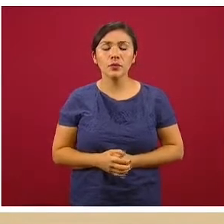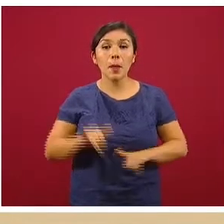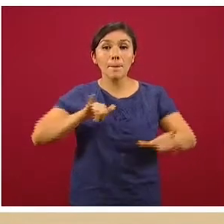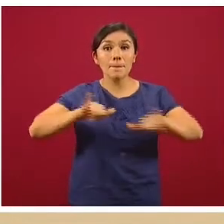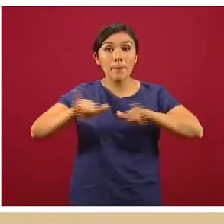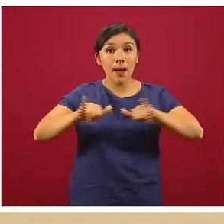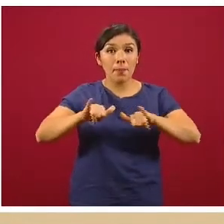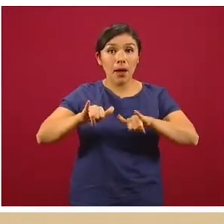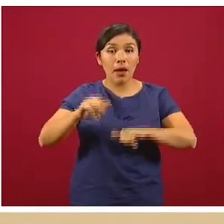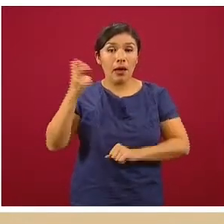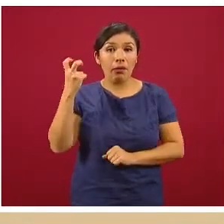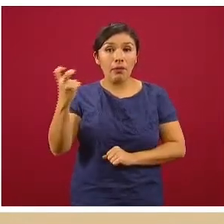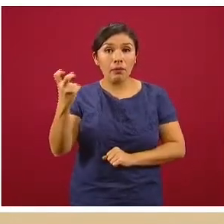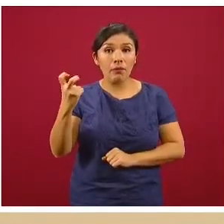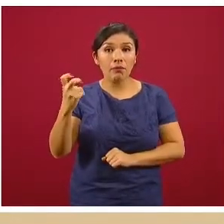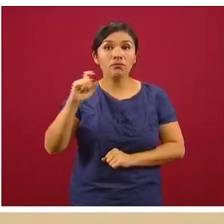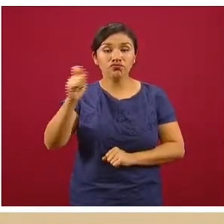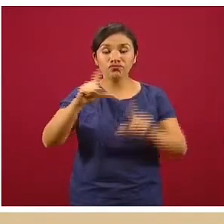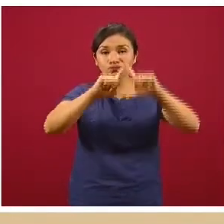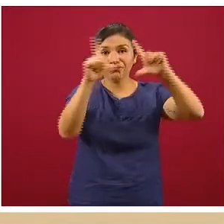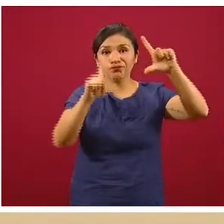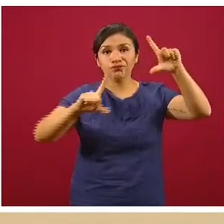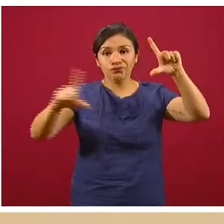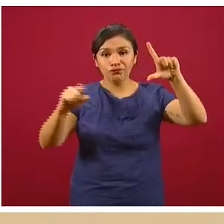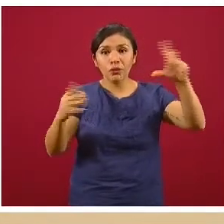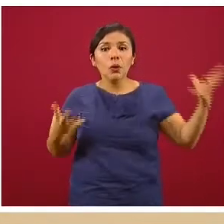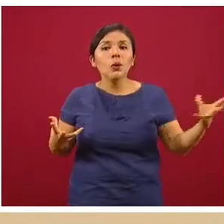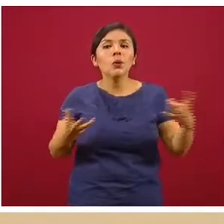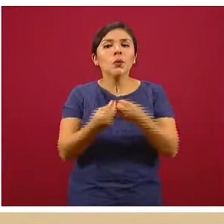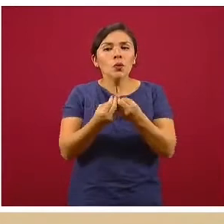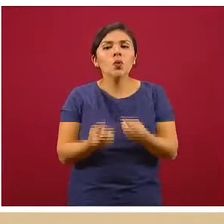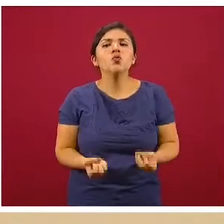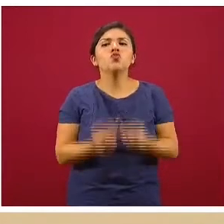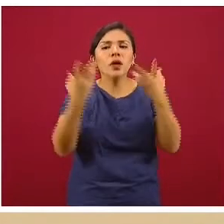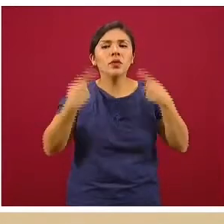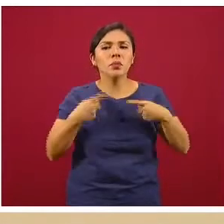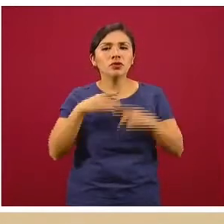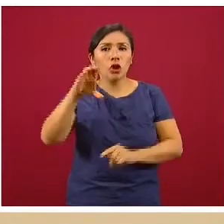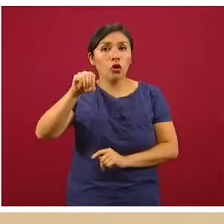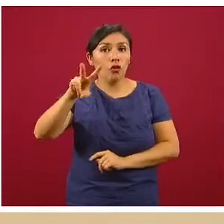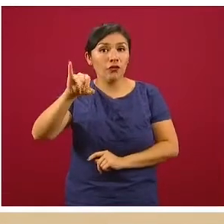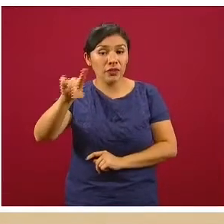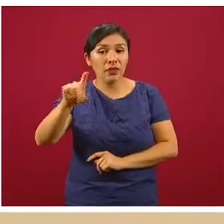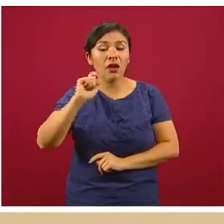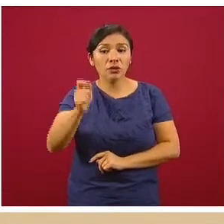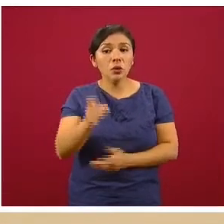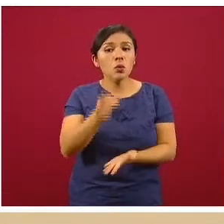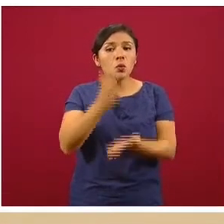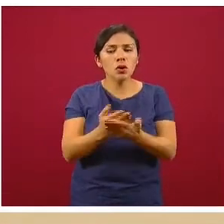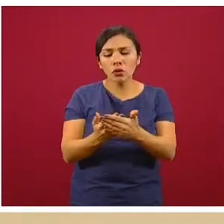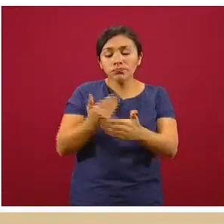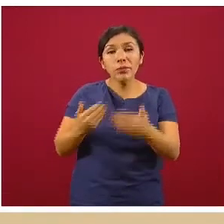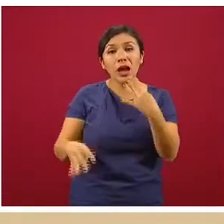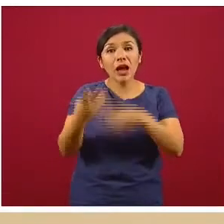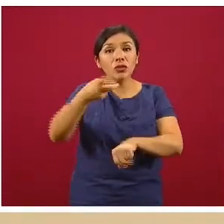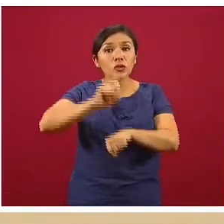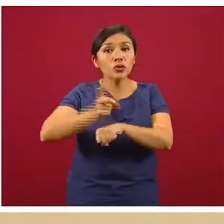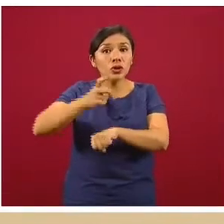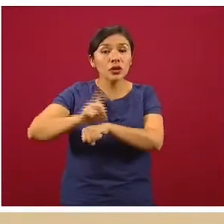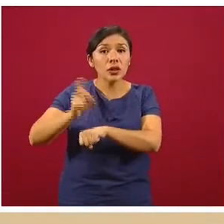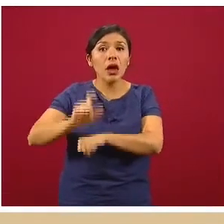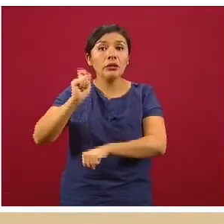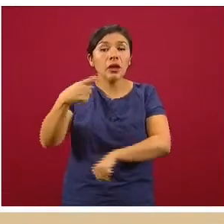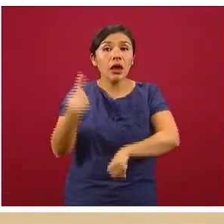El mapa de la acumulación de registros de COVID, a pesar de que solo los últimos 14 días